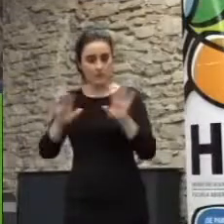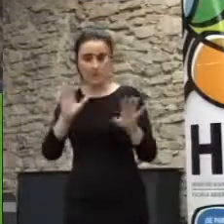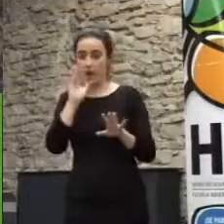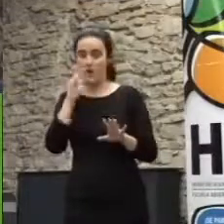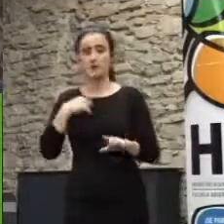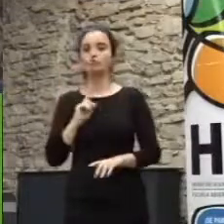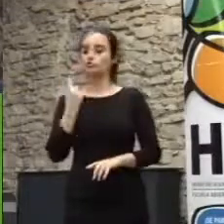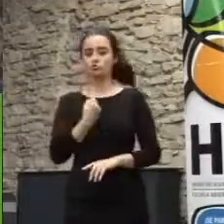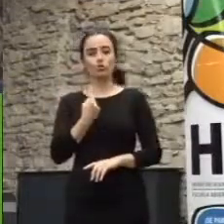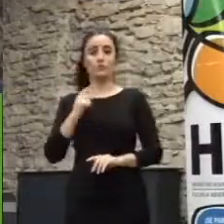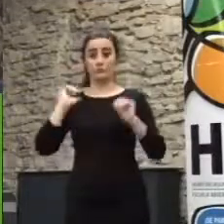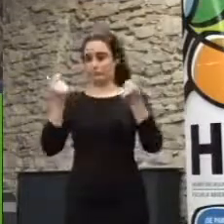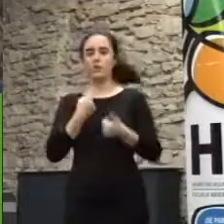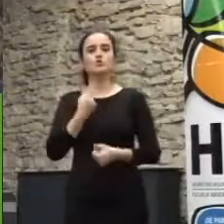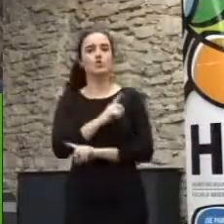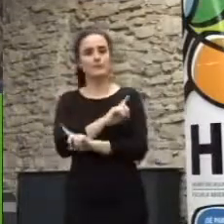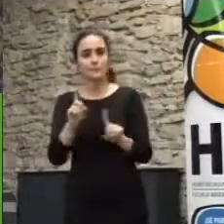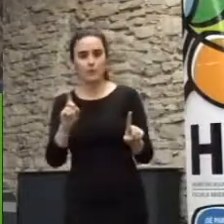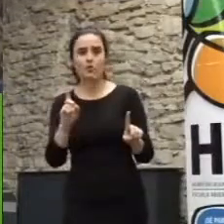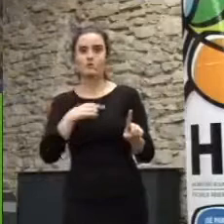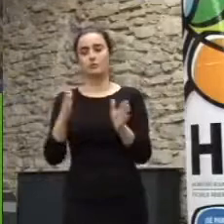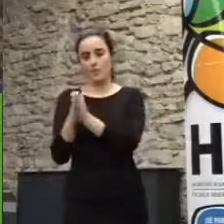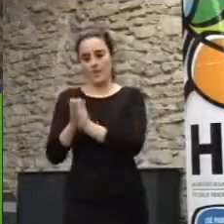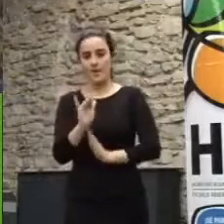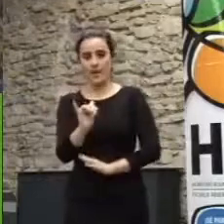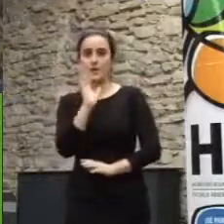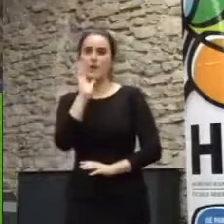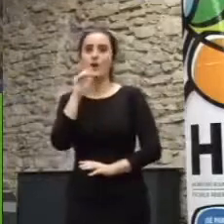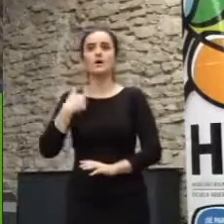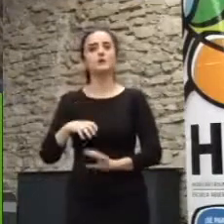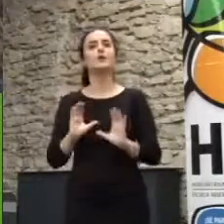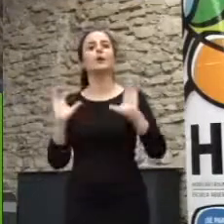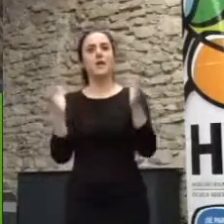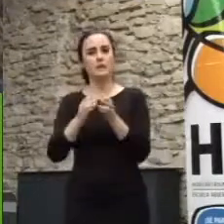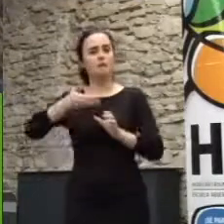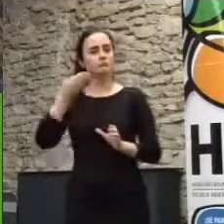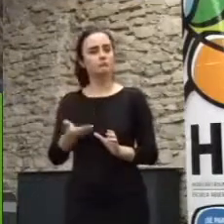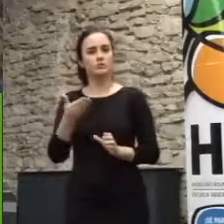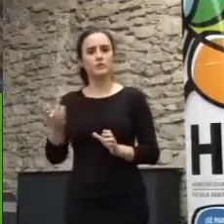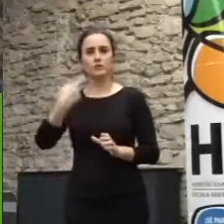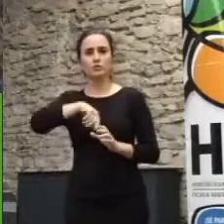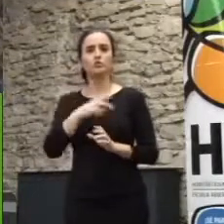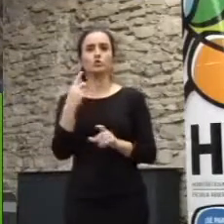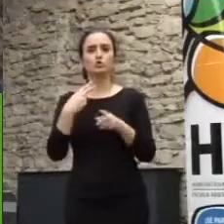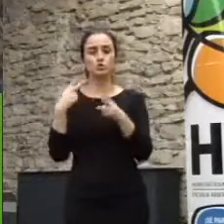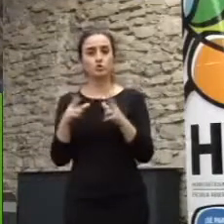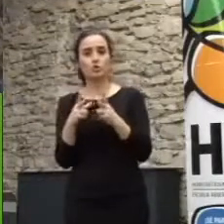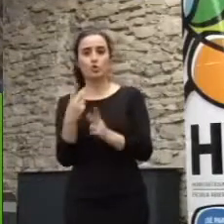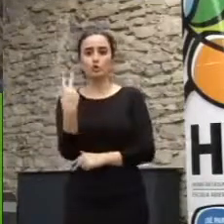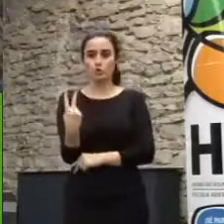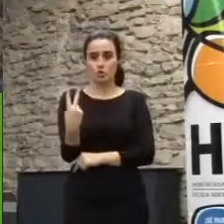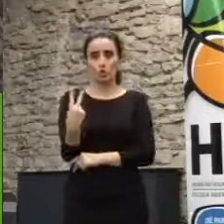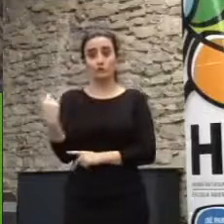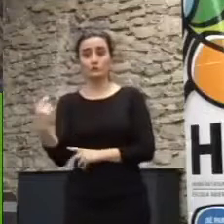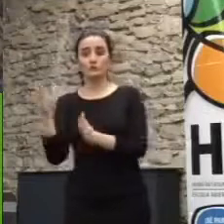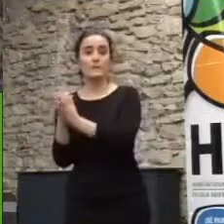principio no he estado solo, he tenido a gente a mi lado, pero a día de hoy pues ya somos un equipo bastante importante, somos dos socios, Unai, que es el que lleva la parte